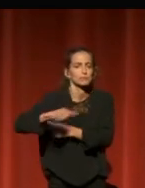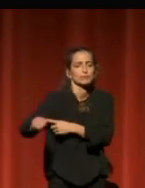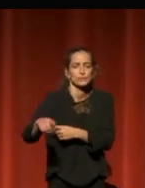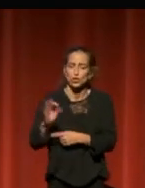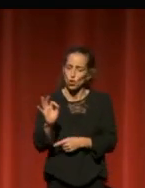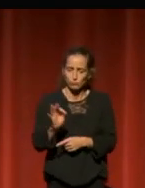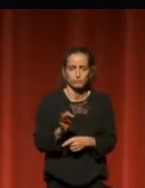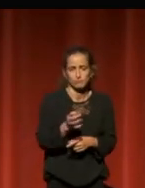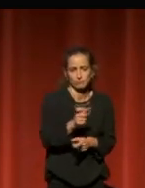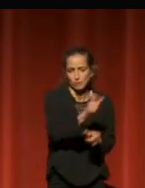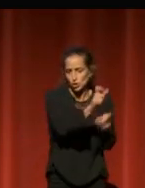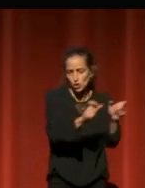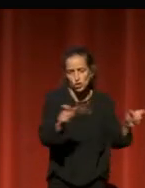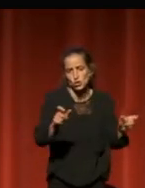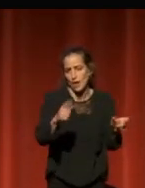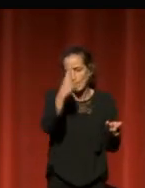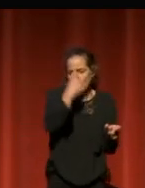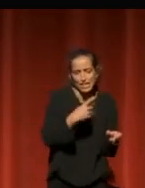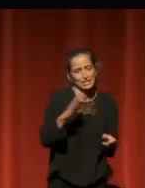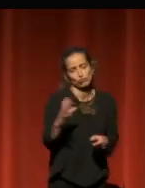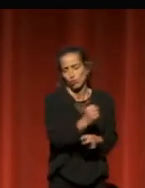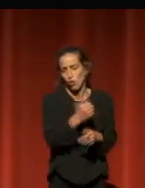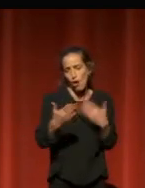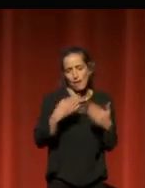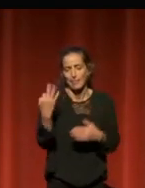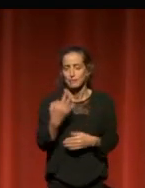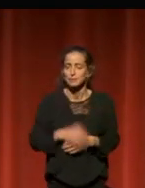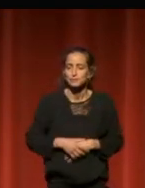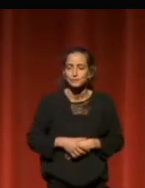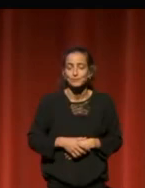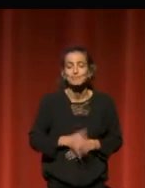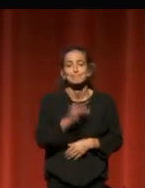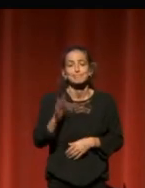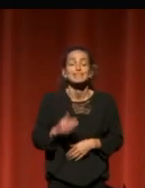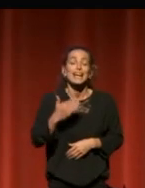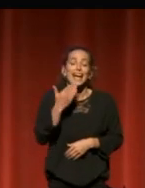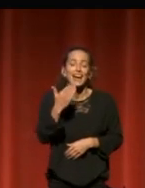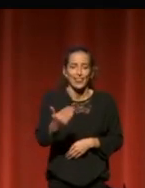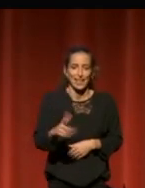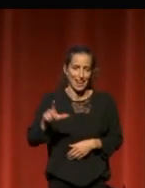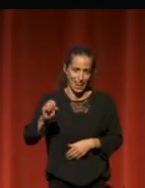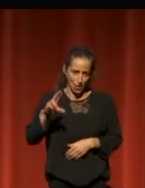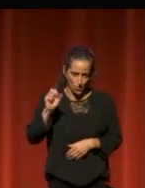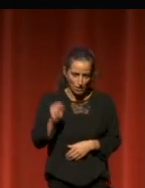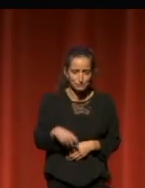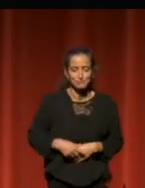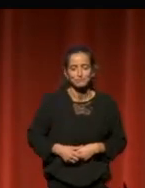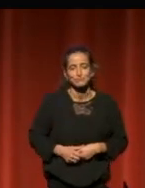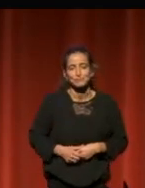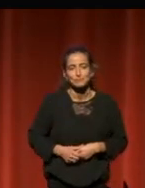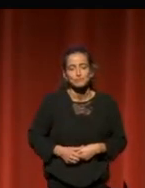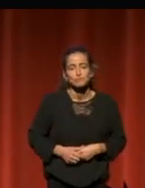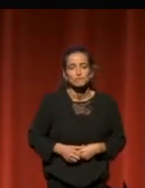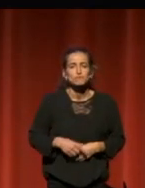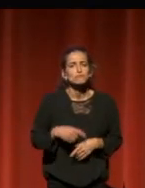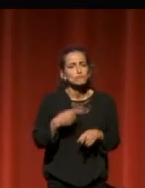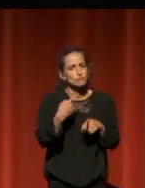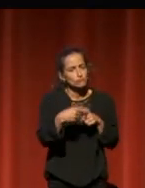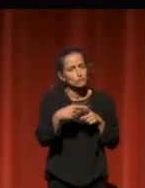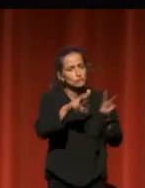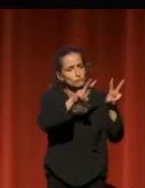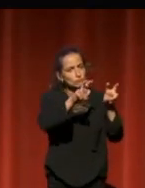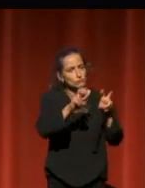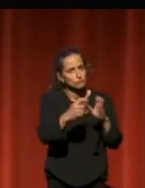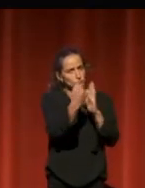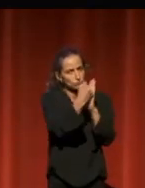los actores. Gracias, Laura. Yo creo que de momento ha planteado Laura cuestiones que tendrán que tratar. Bueno, a mí en una